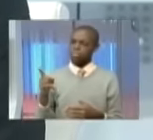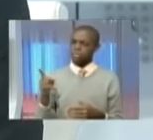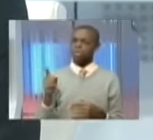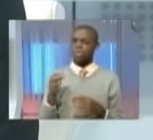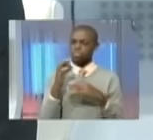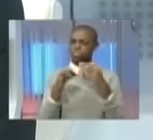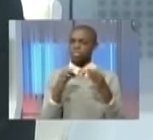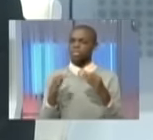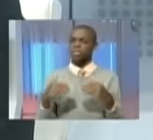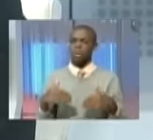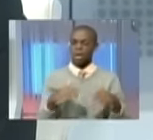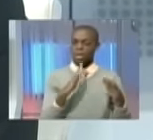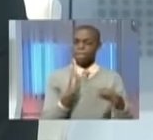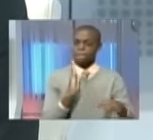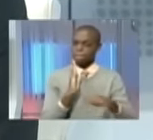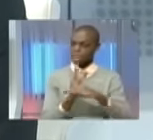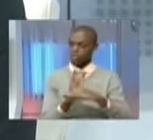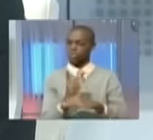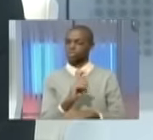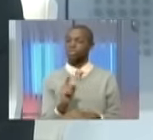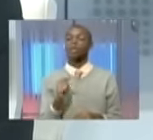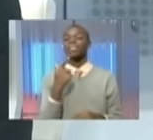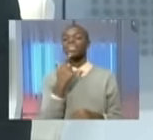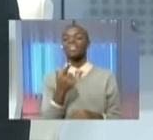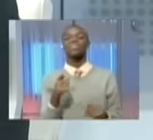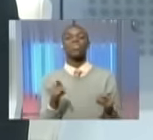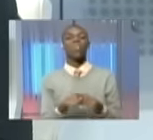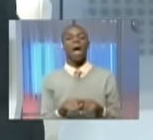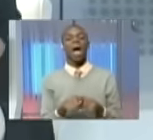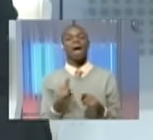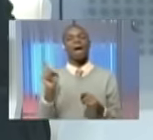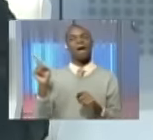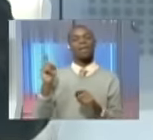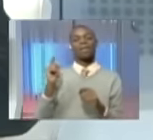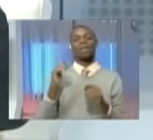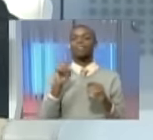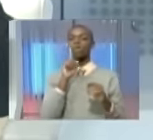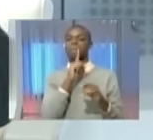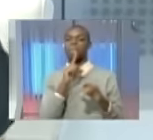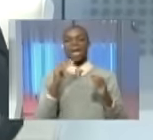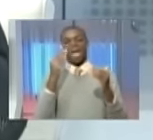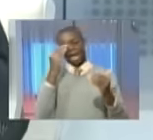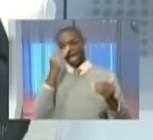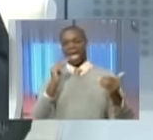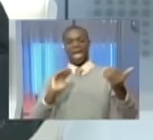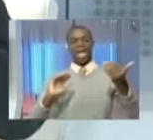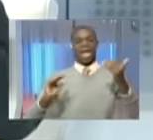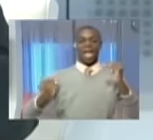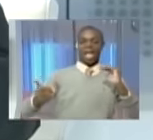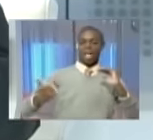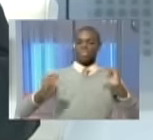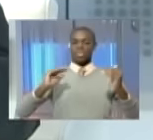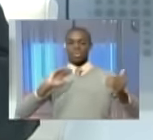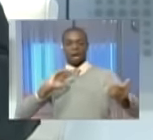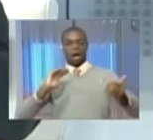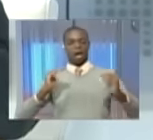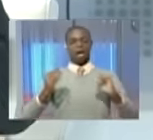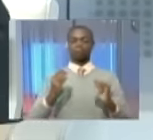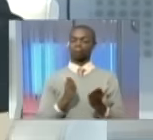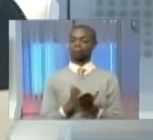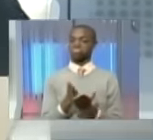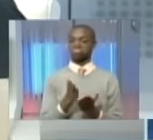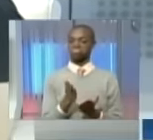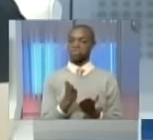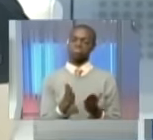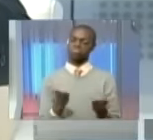de irnos a la pausa doctor Héctor Rodríguez hablaba del debate de la ética y usted decía esta oposición no está jugando fair play no está jugando Olimpia